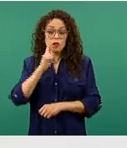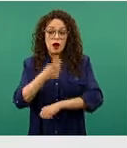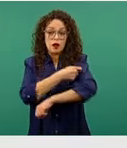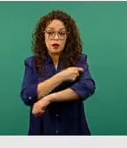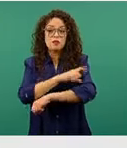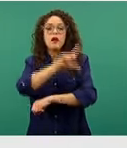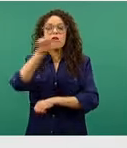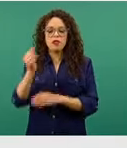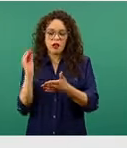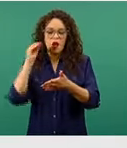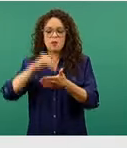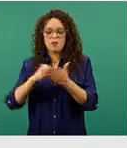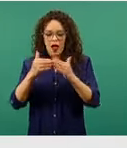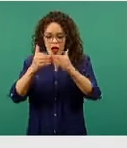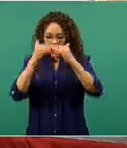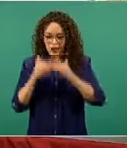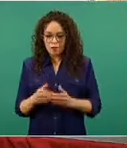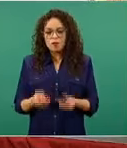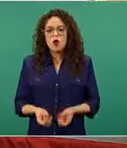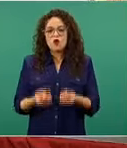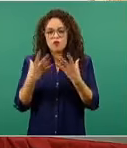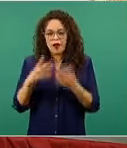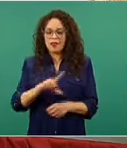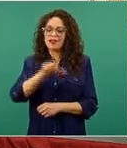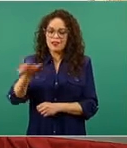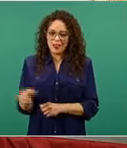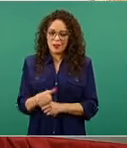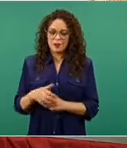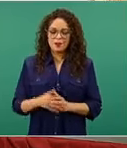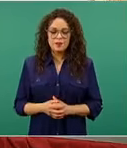poniendo la indicación numérica de esto. La siguiente.